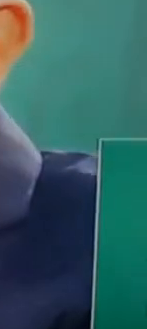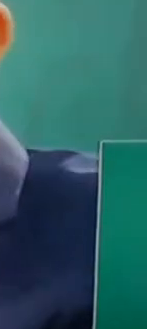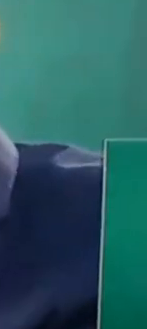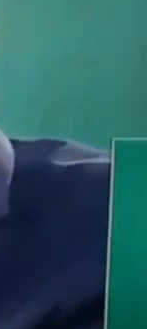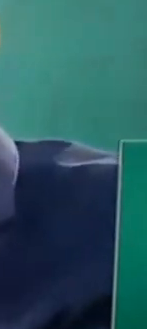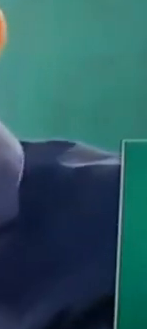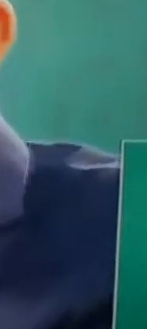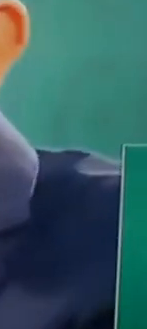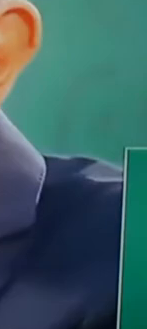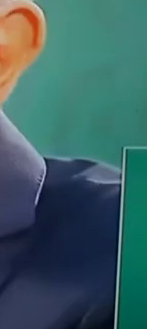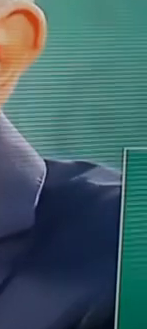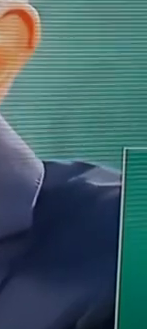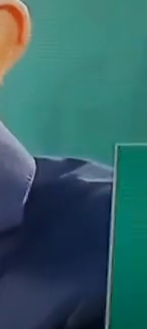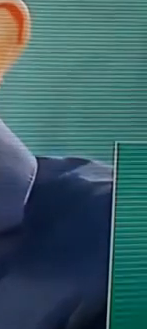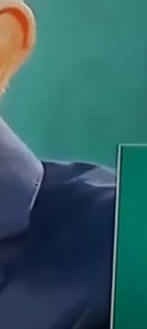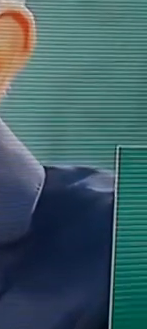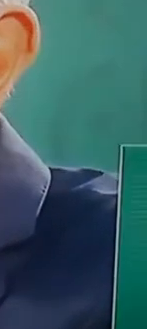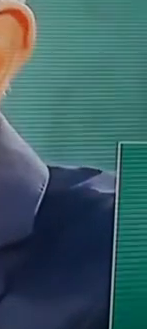nos